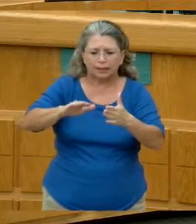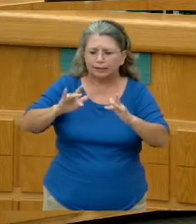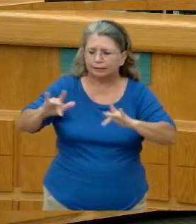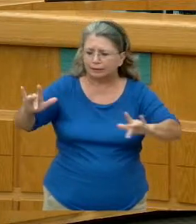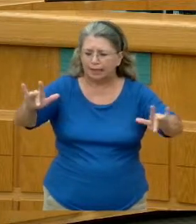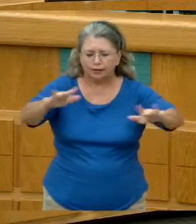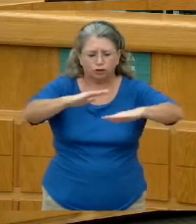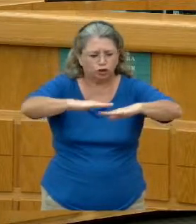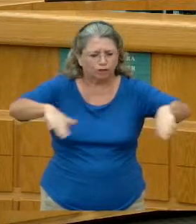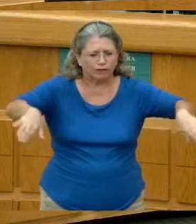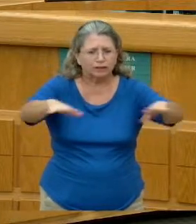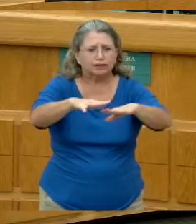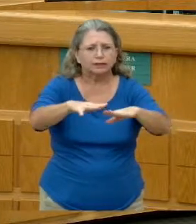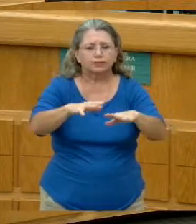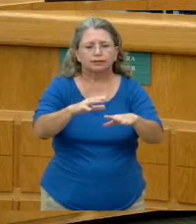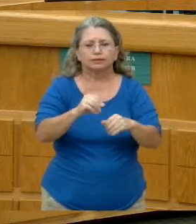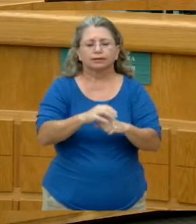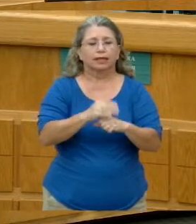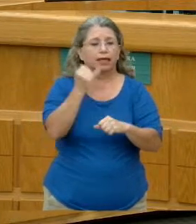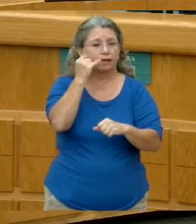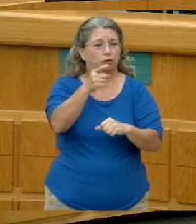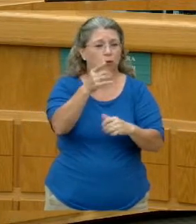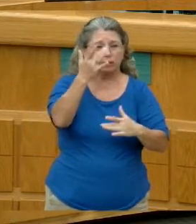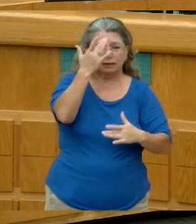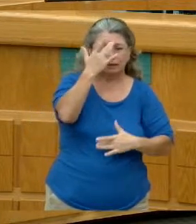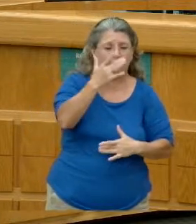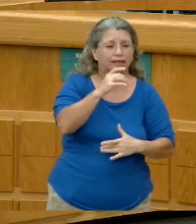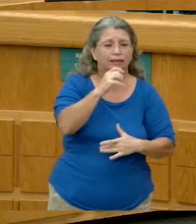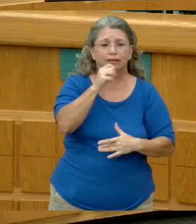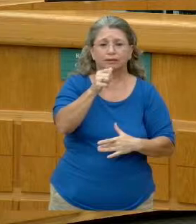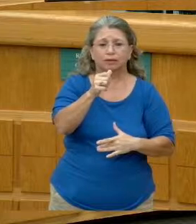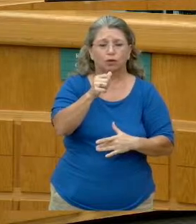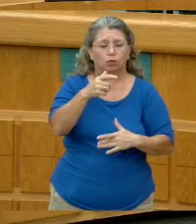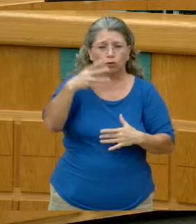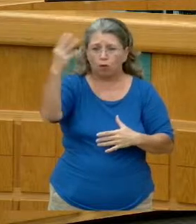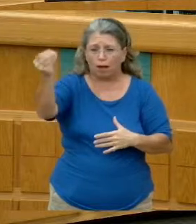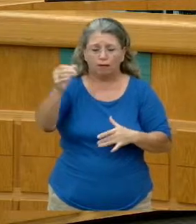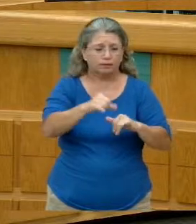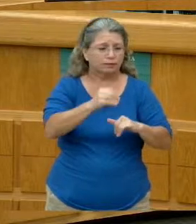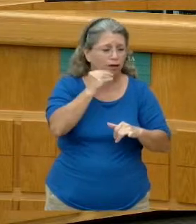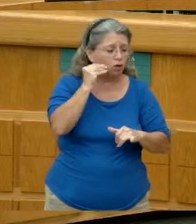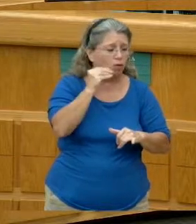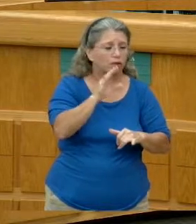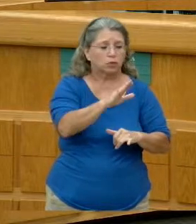stay home and don't drop off your sick baby at a daycare.